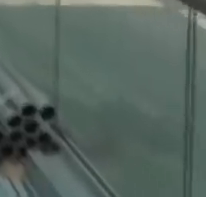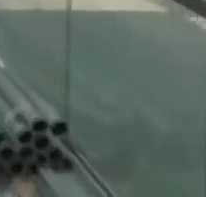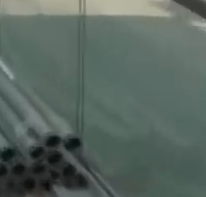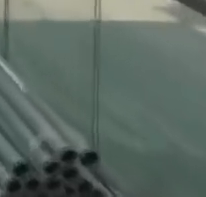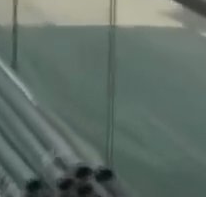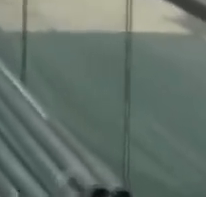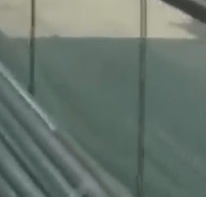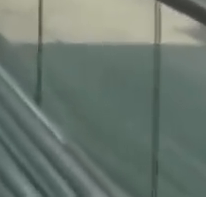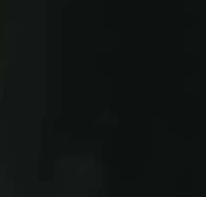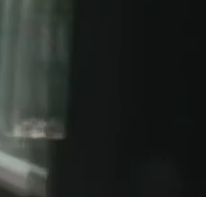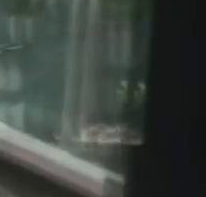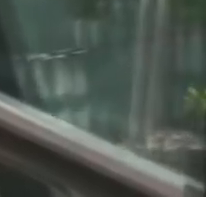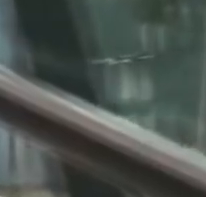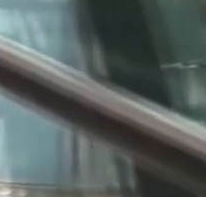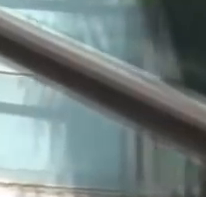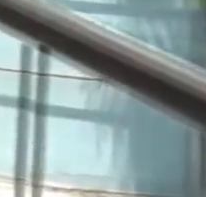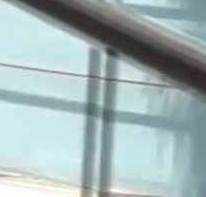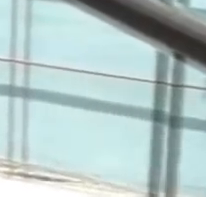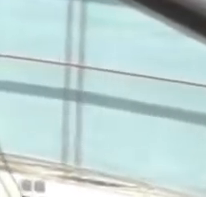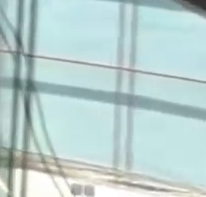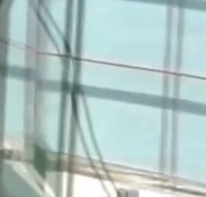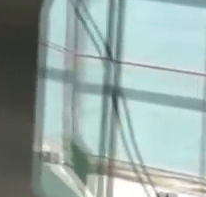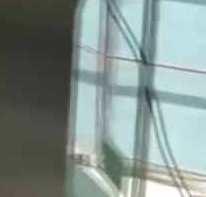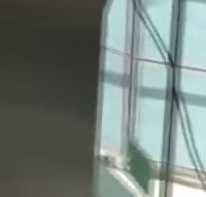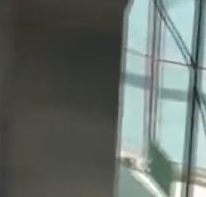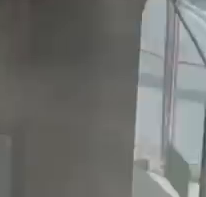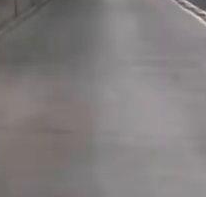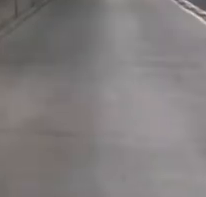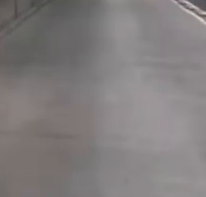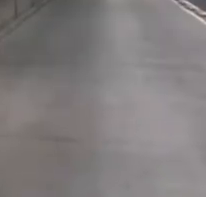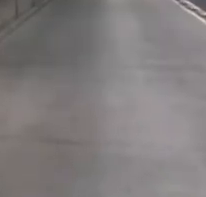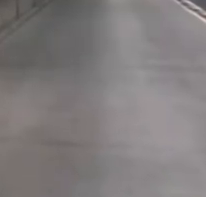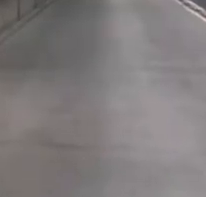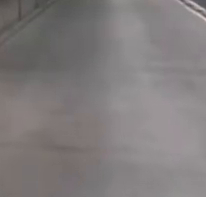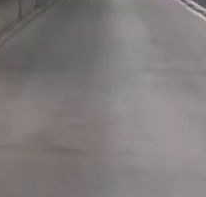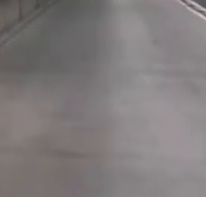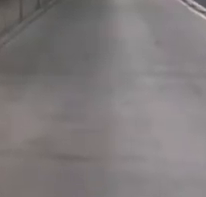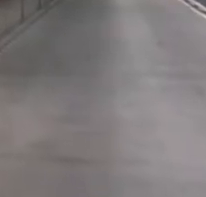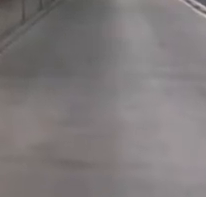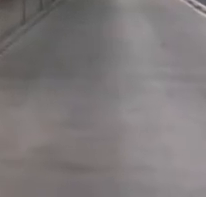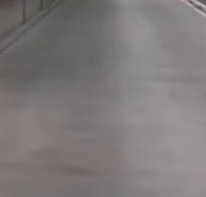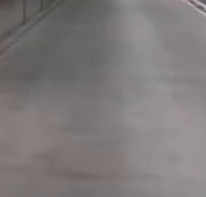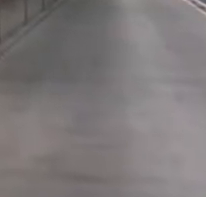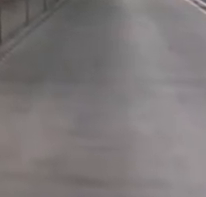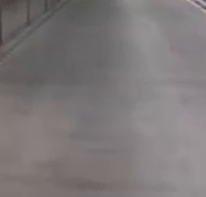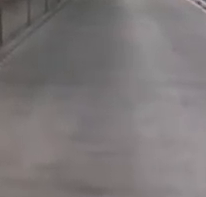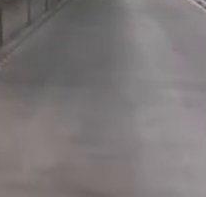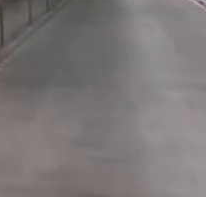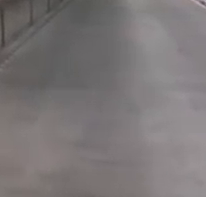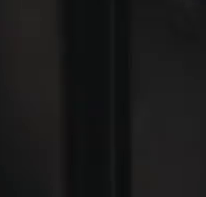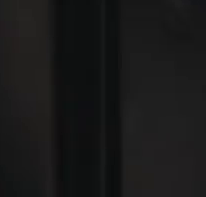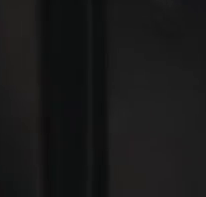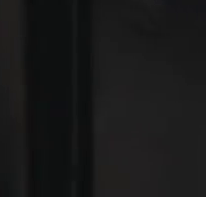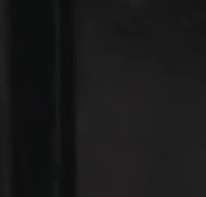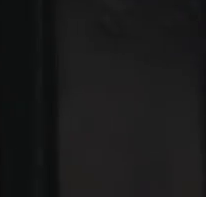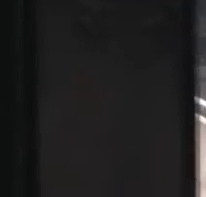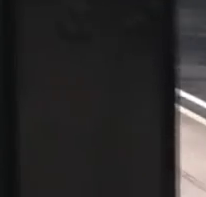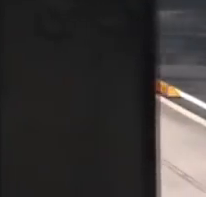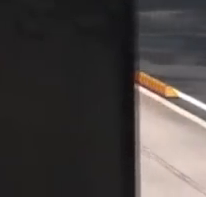del gobierno y que siempre con esa gran visión, con